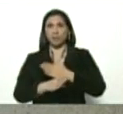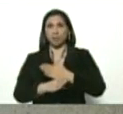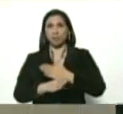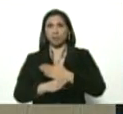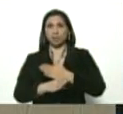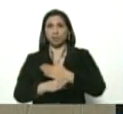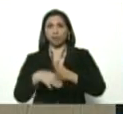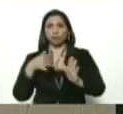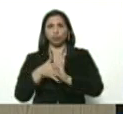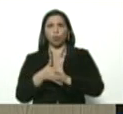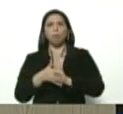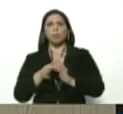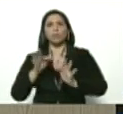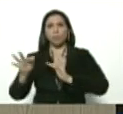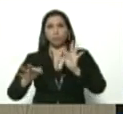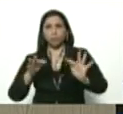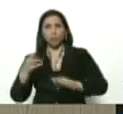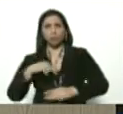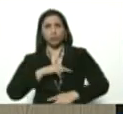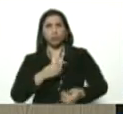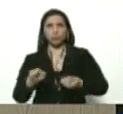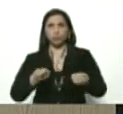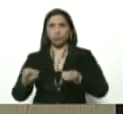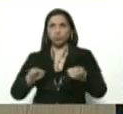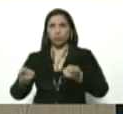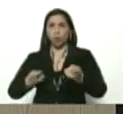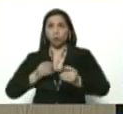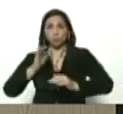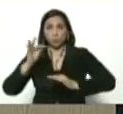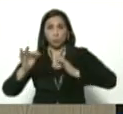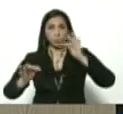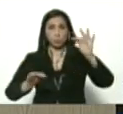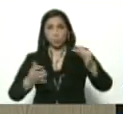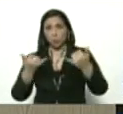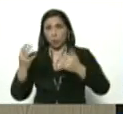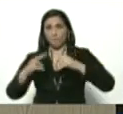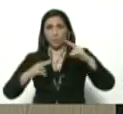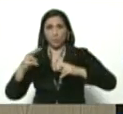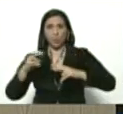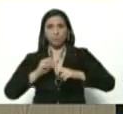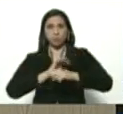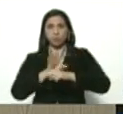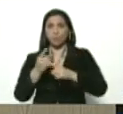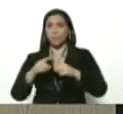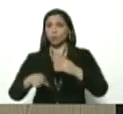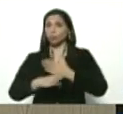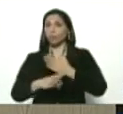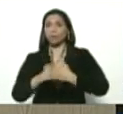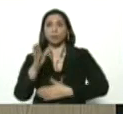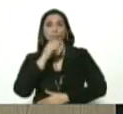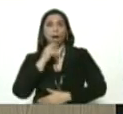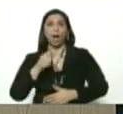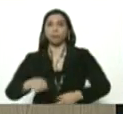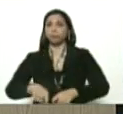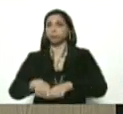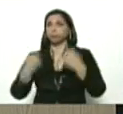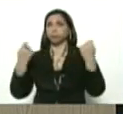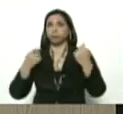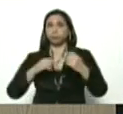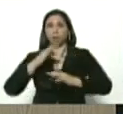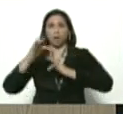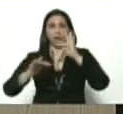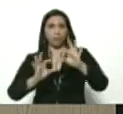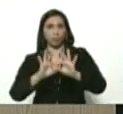la vida de transmisión hemos controlado la diseminación exponencial del virus pero todavía no hemos roto las cadenas de